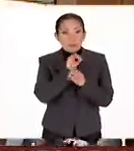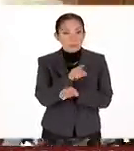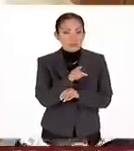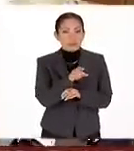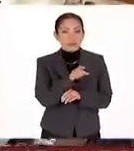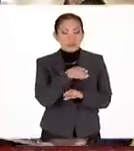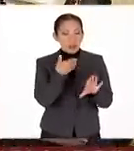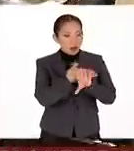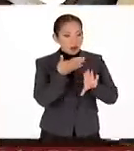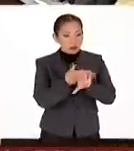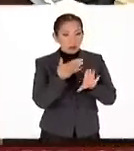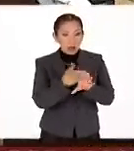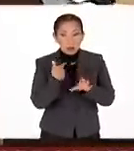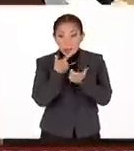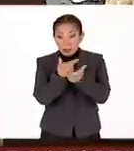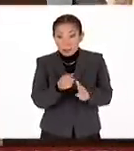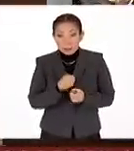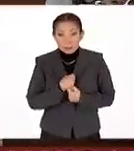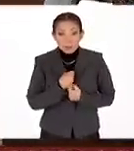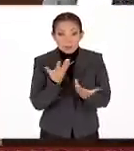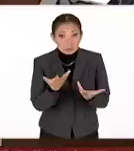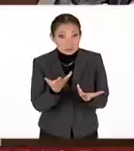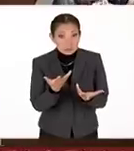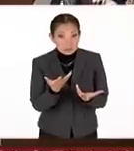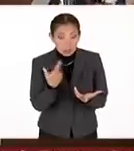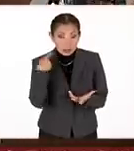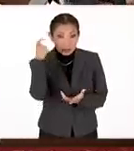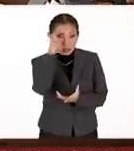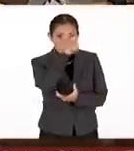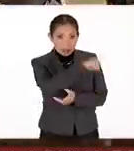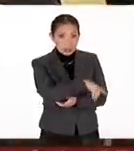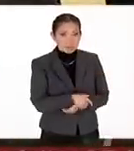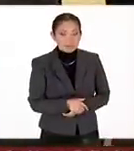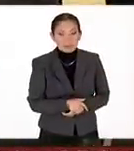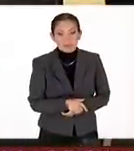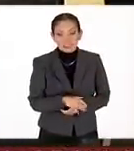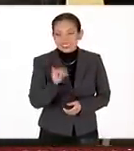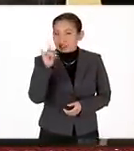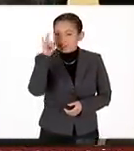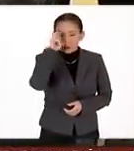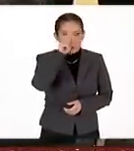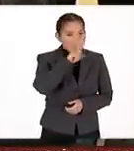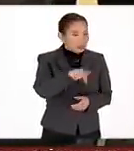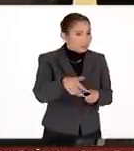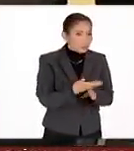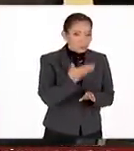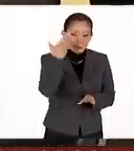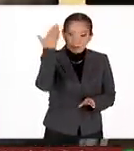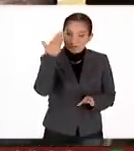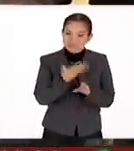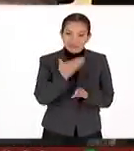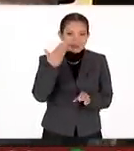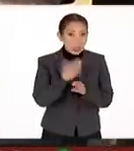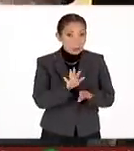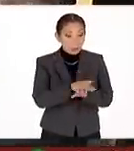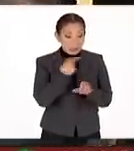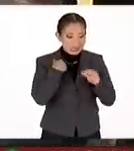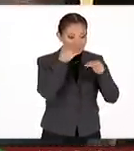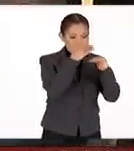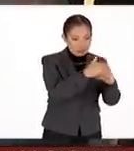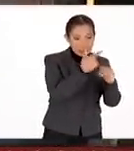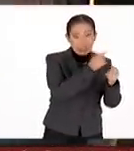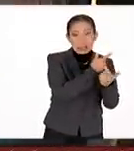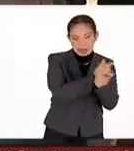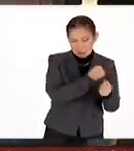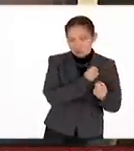se vulnera la libertad de expresión es es un asunto complejo es un asunto de ponderación es un asunto muy complejo porque entre los límites a la